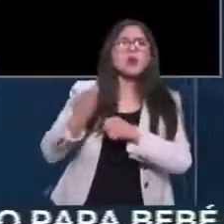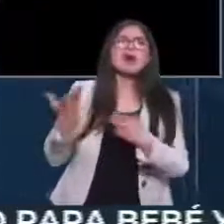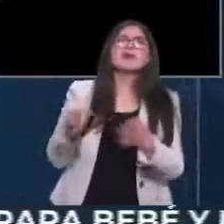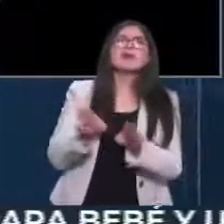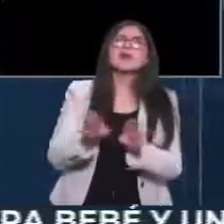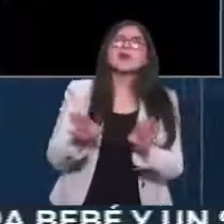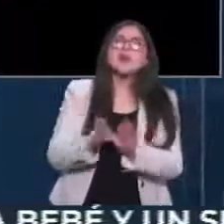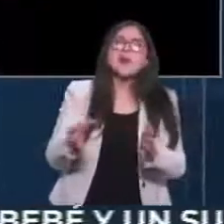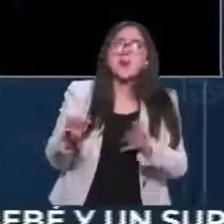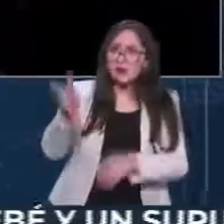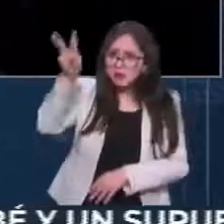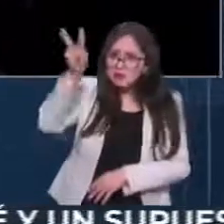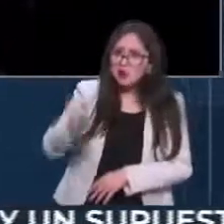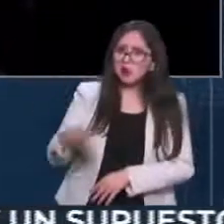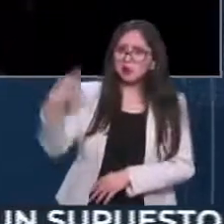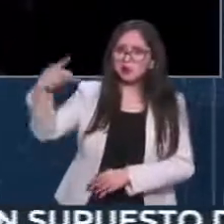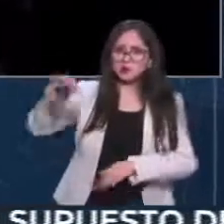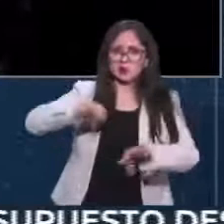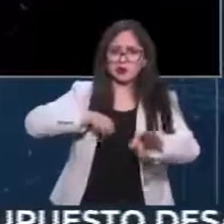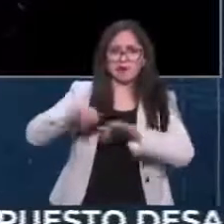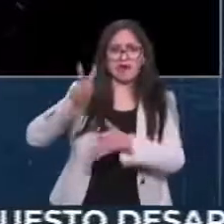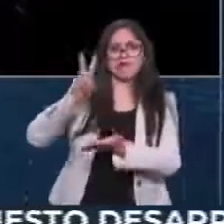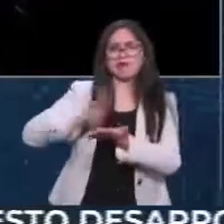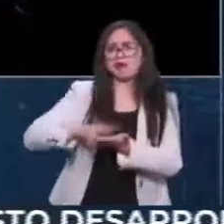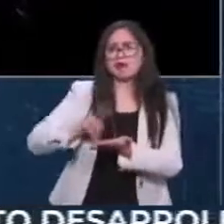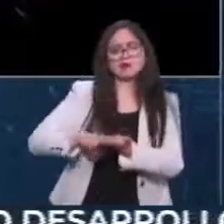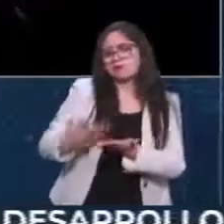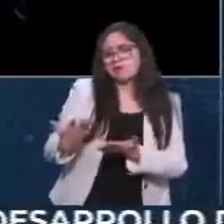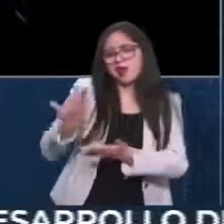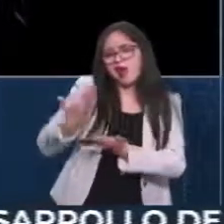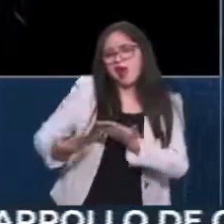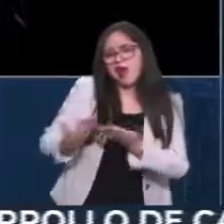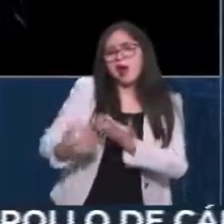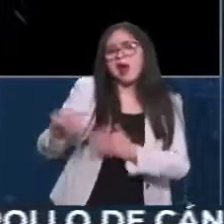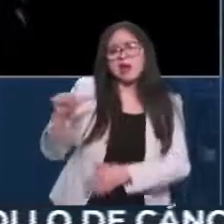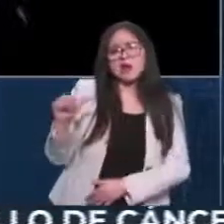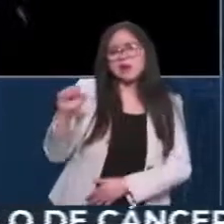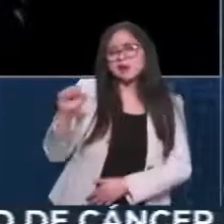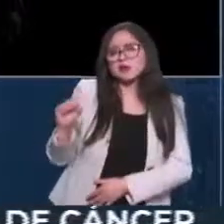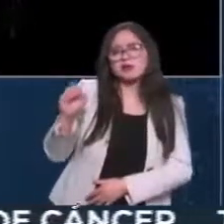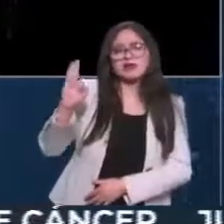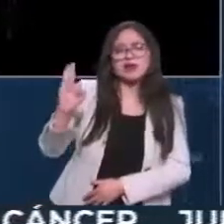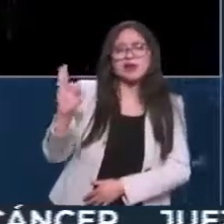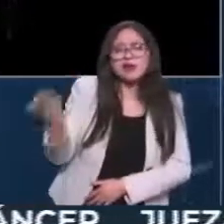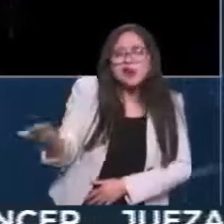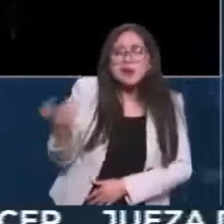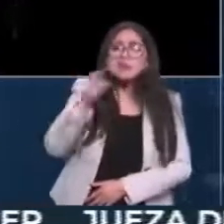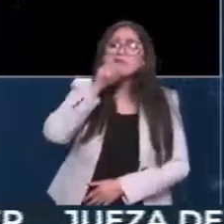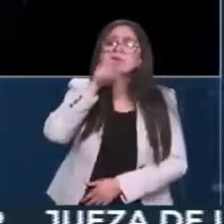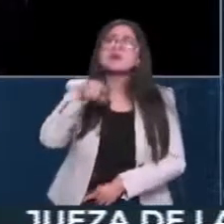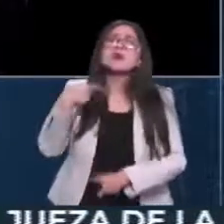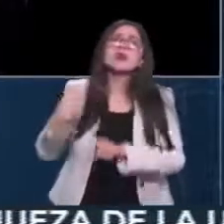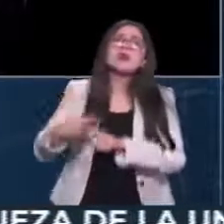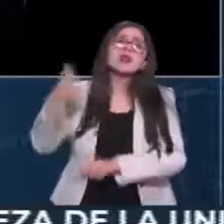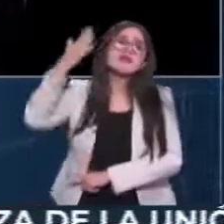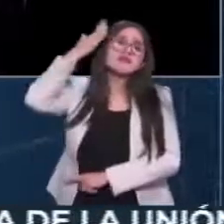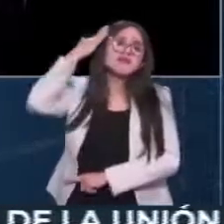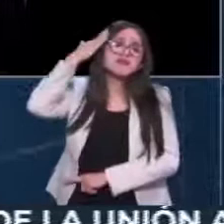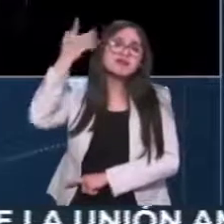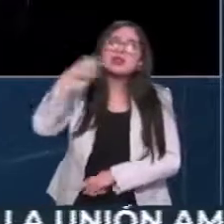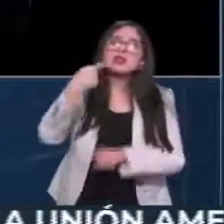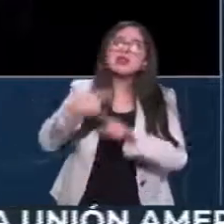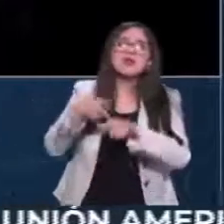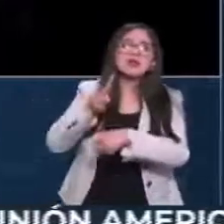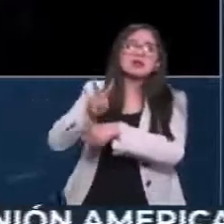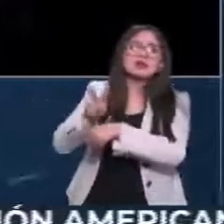de credibilidad al trabajo de la actual Auditoría Superior de la Federación y de quien la arropa, que al final es la Comisión de